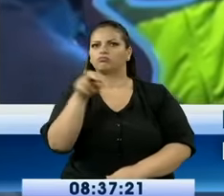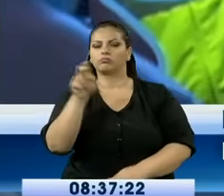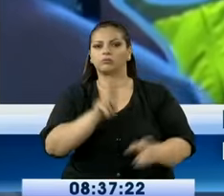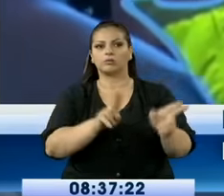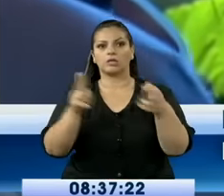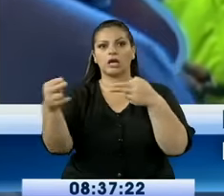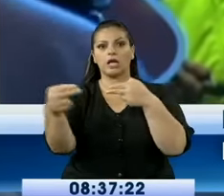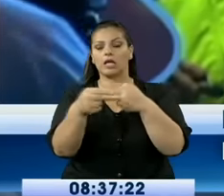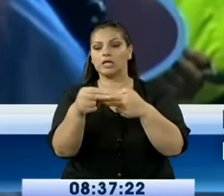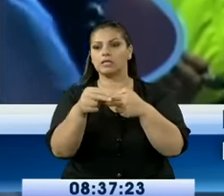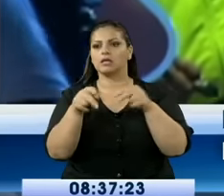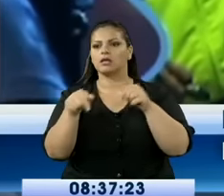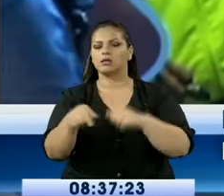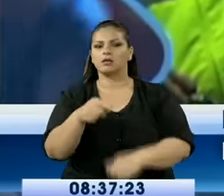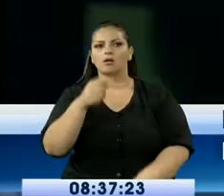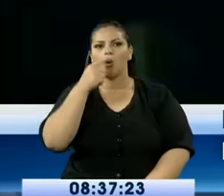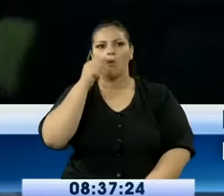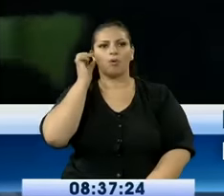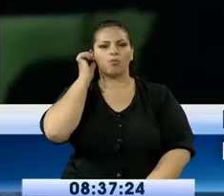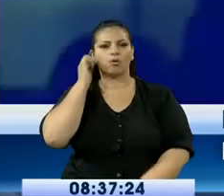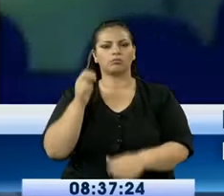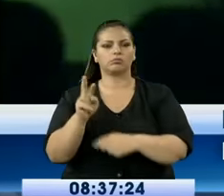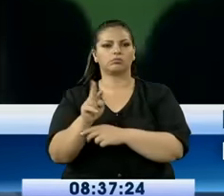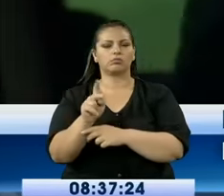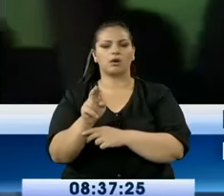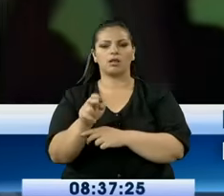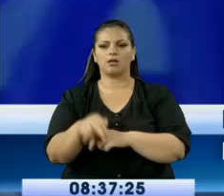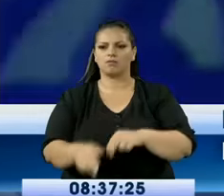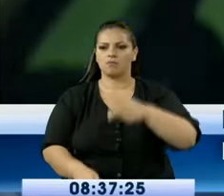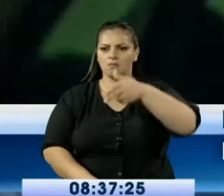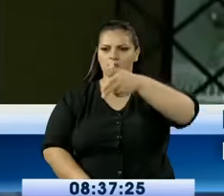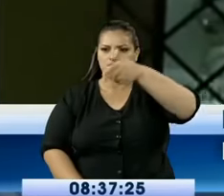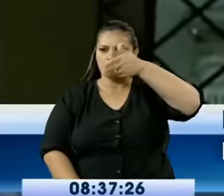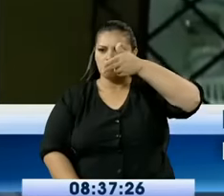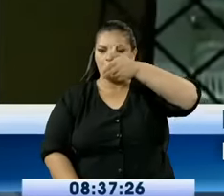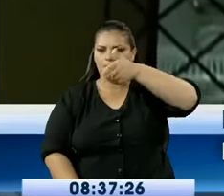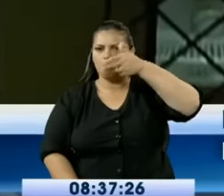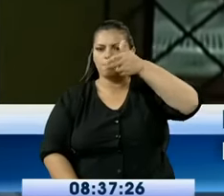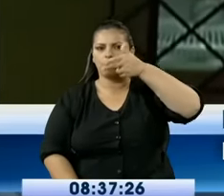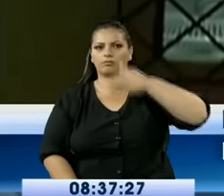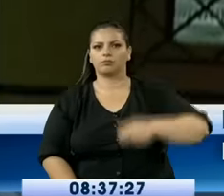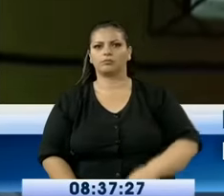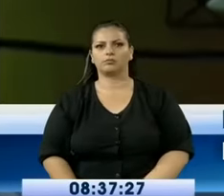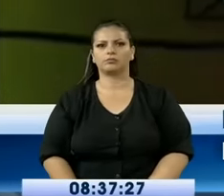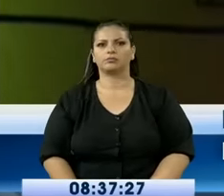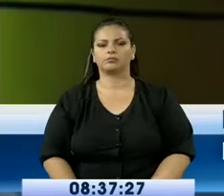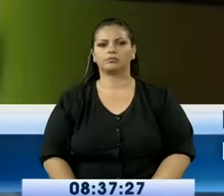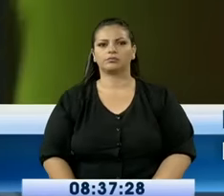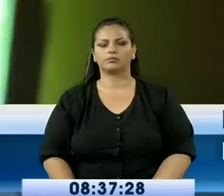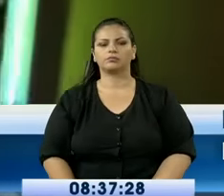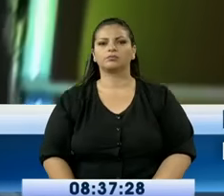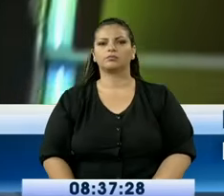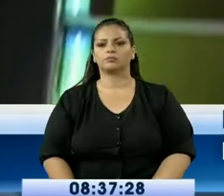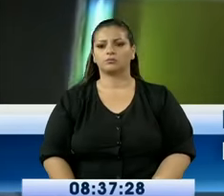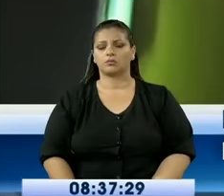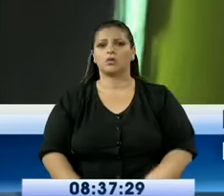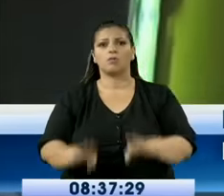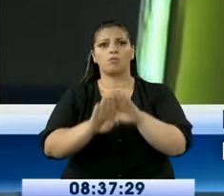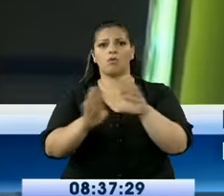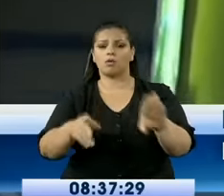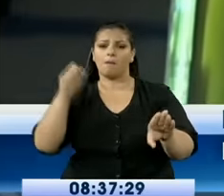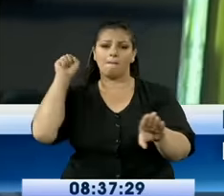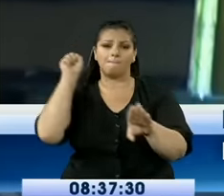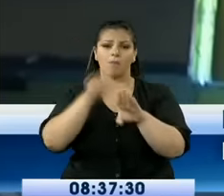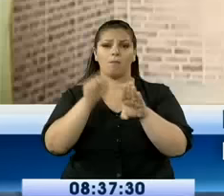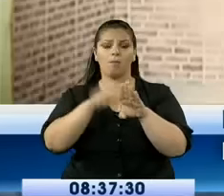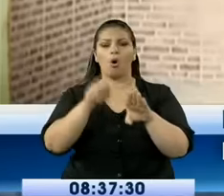contra la pareja que ahí se encontraba. Ya pues parece que así no sé si golpearon, abrieron la puerta y lo mataron directamente,